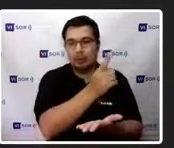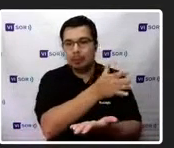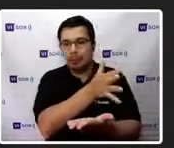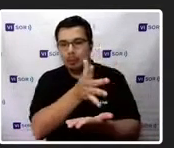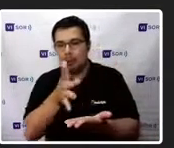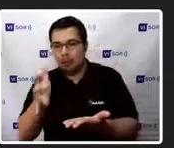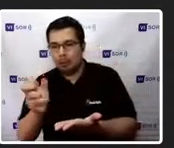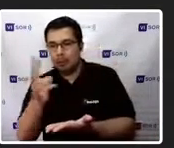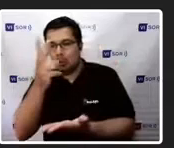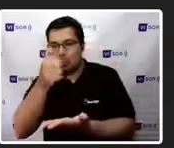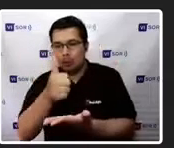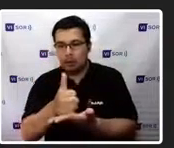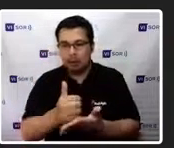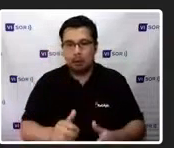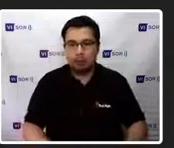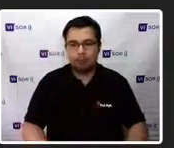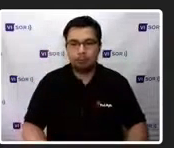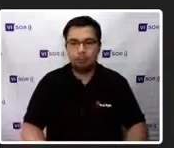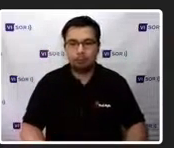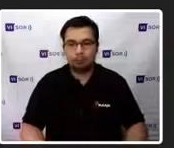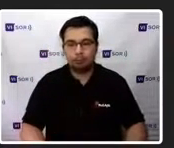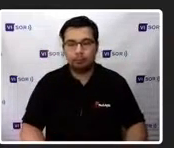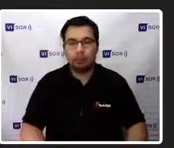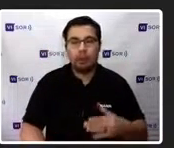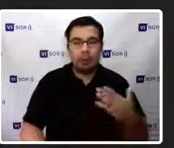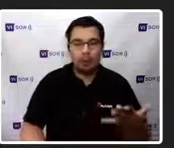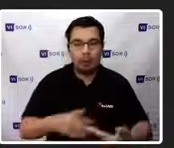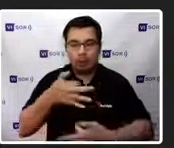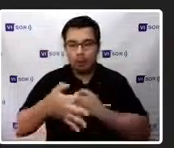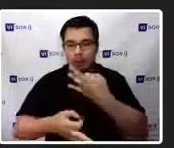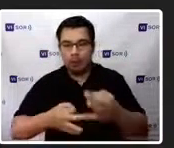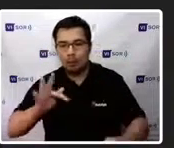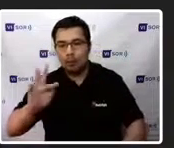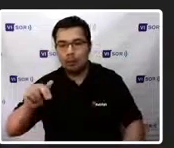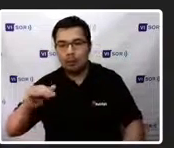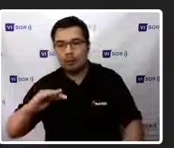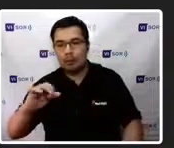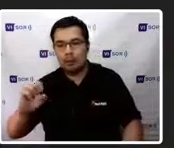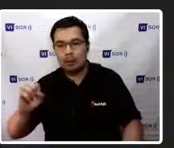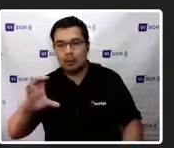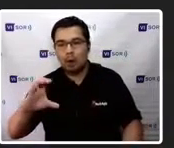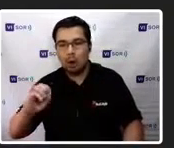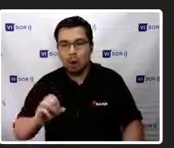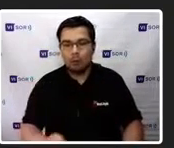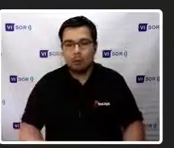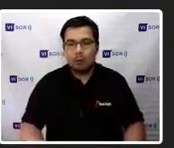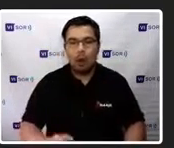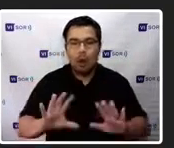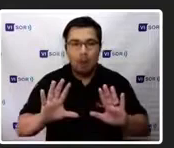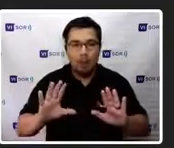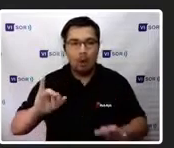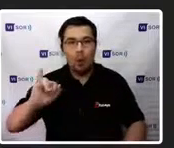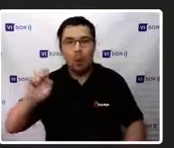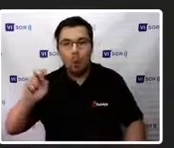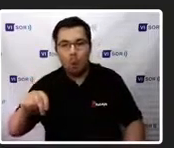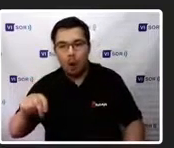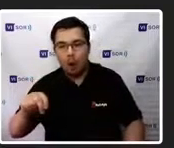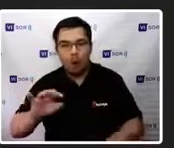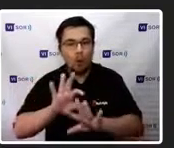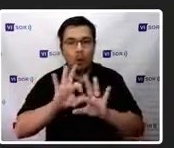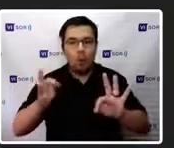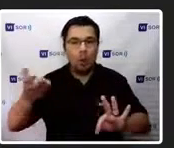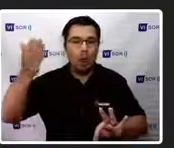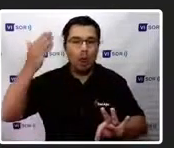también les comentaba Francisco, reforzar que efectivamente, bueno, y aquí Juan Sebastián tal vez no disfrutó mucho de esto, y aquí no va a estar muy feliz,